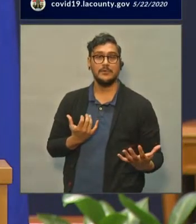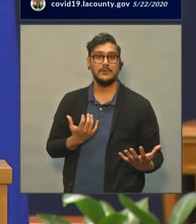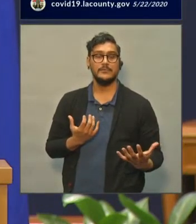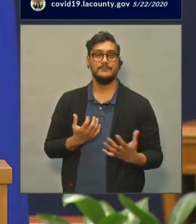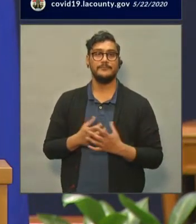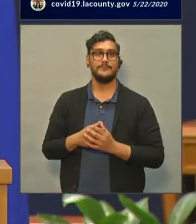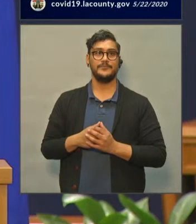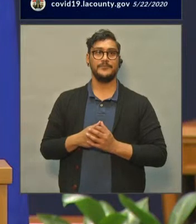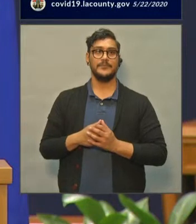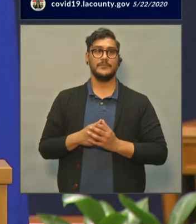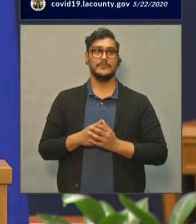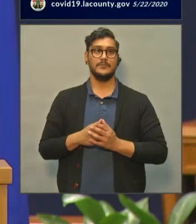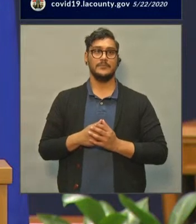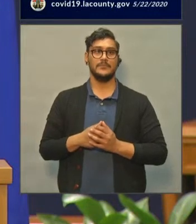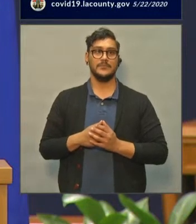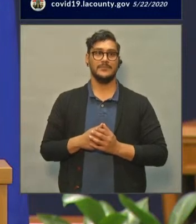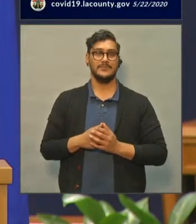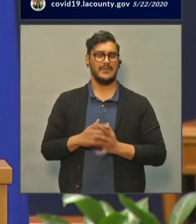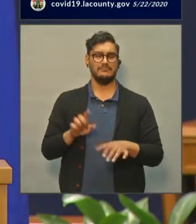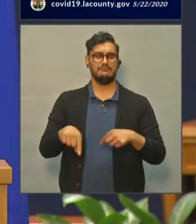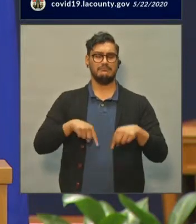algún momento,